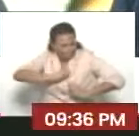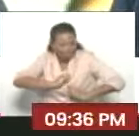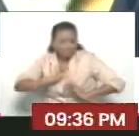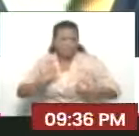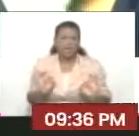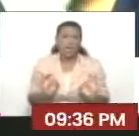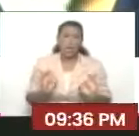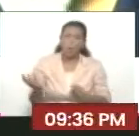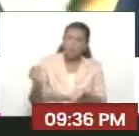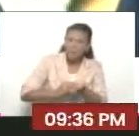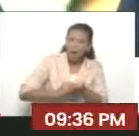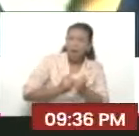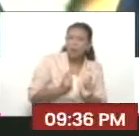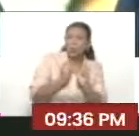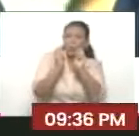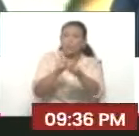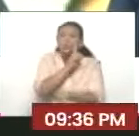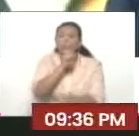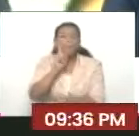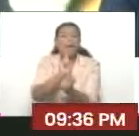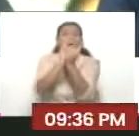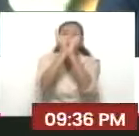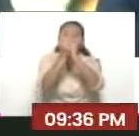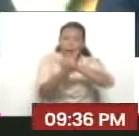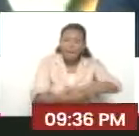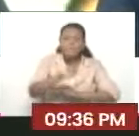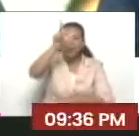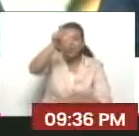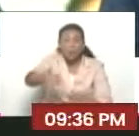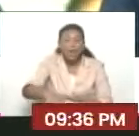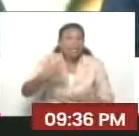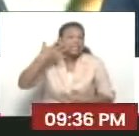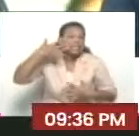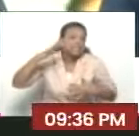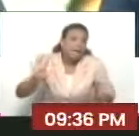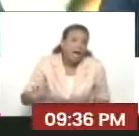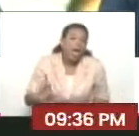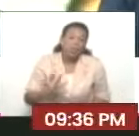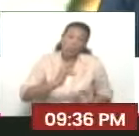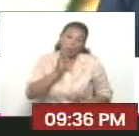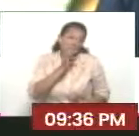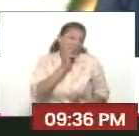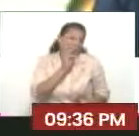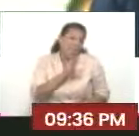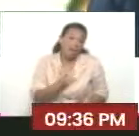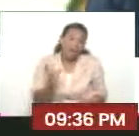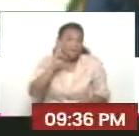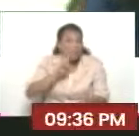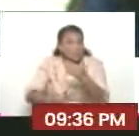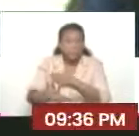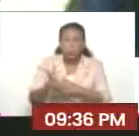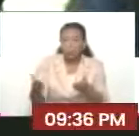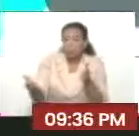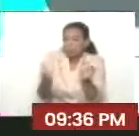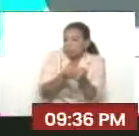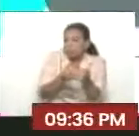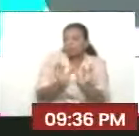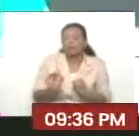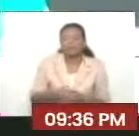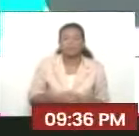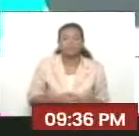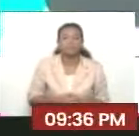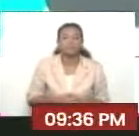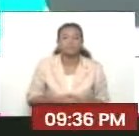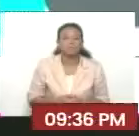por haber colocado este nombre de esa mujer que quizás todavía no se había visibilizado, presidente. Gracias, presidente.